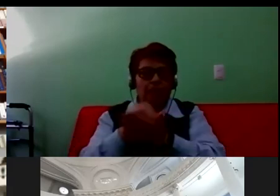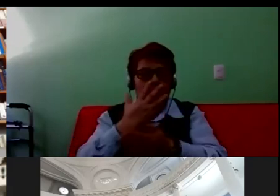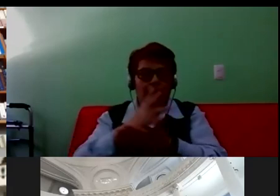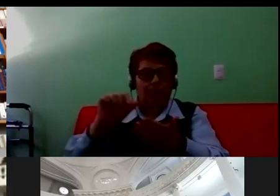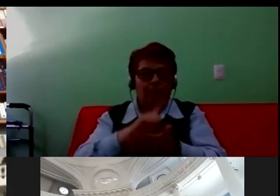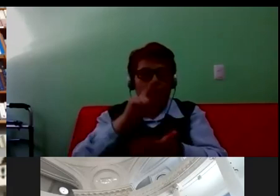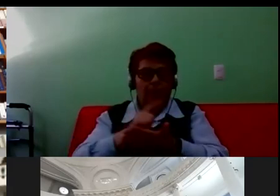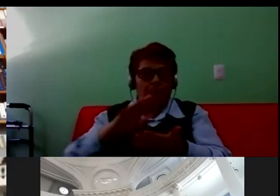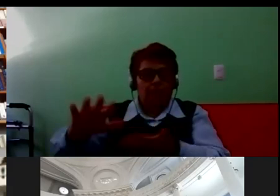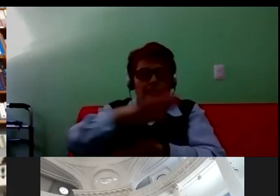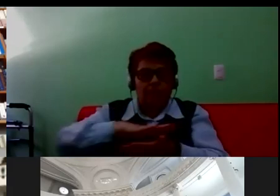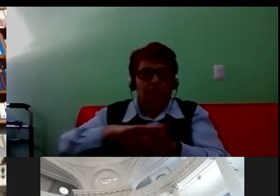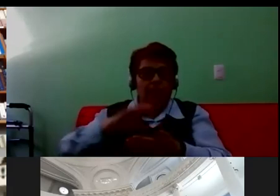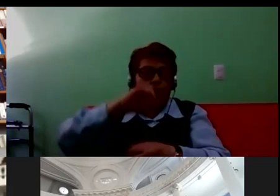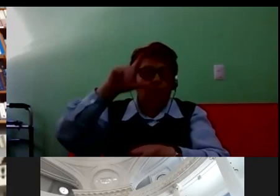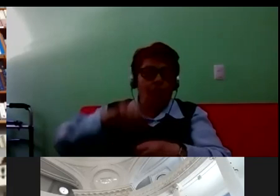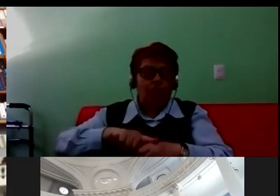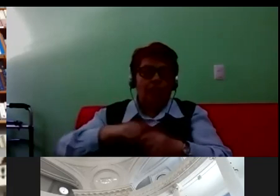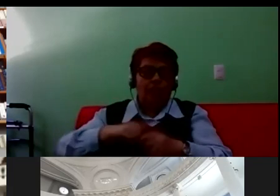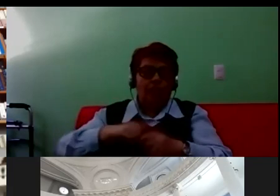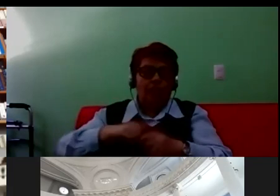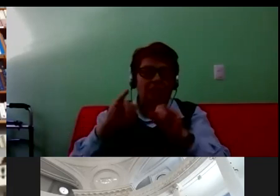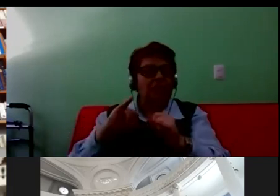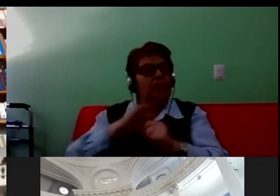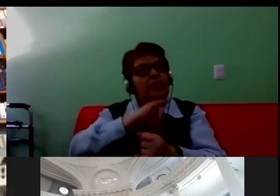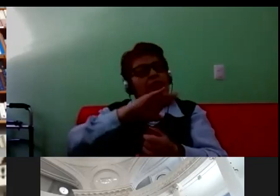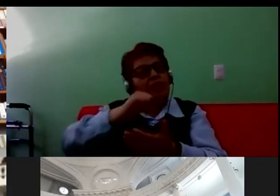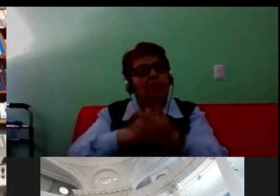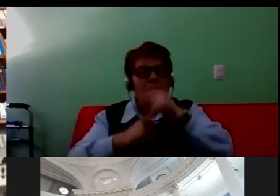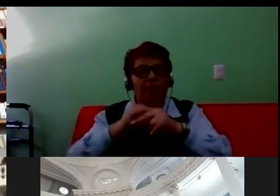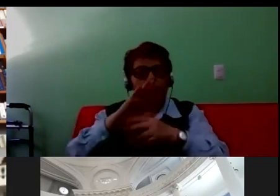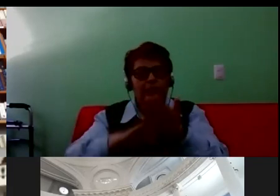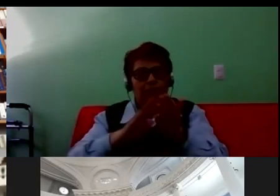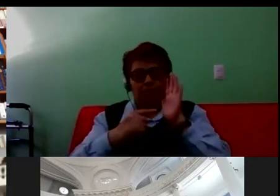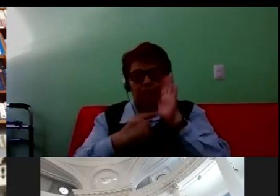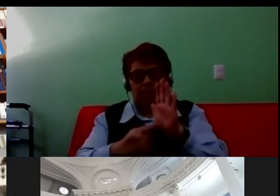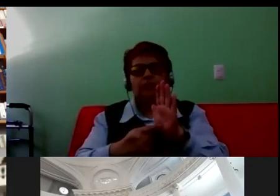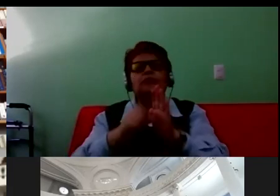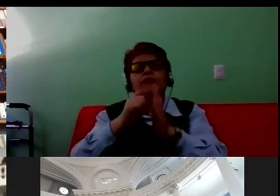de Espacios Culturales Independientes de la Ciudad de México, documento del que también se solicita